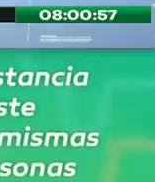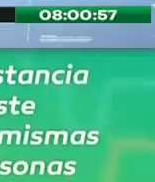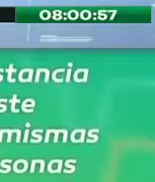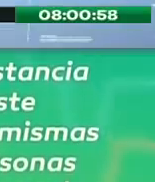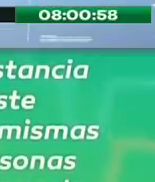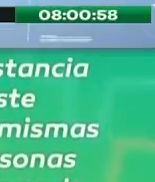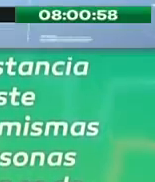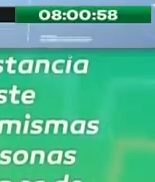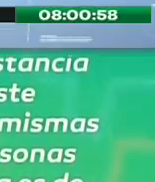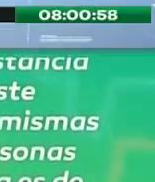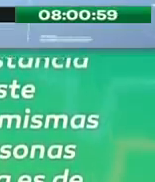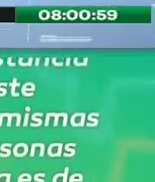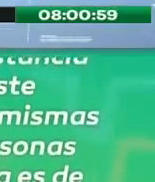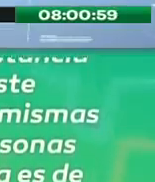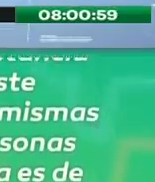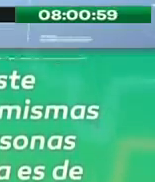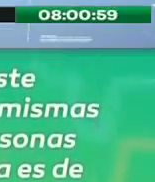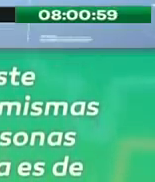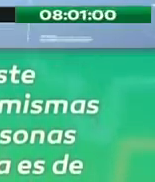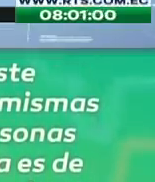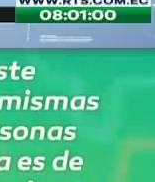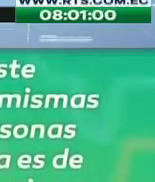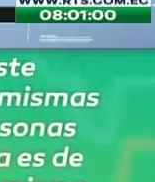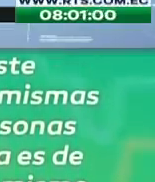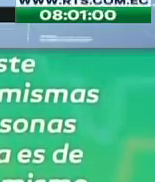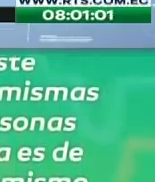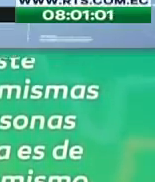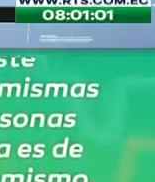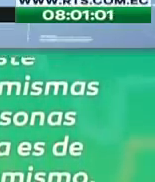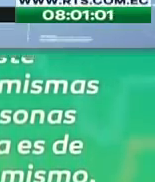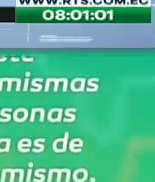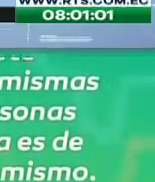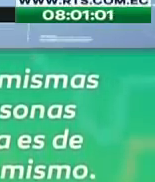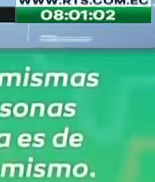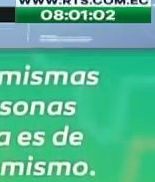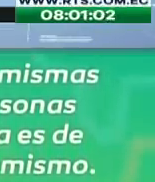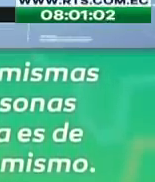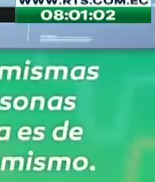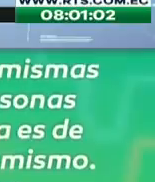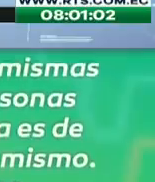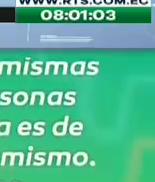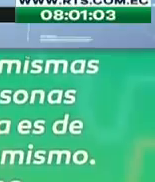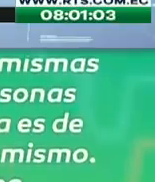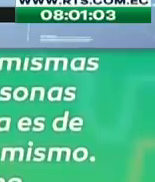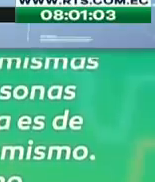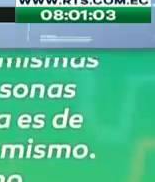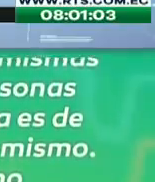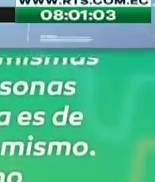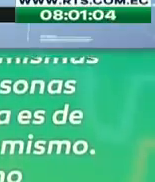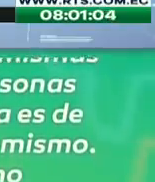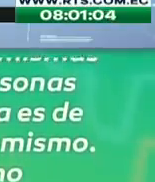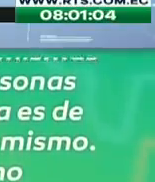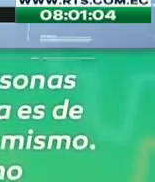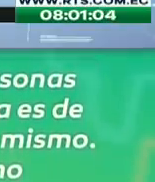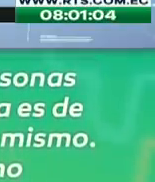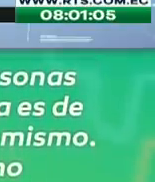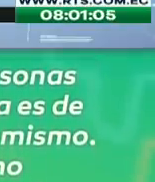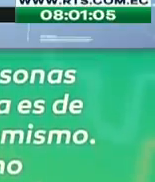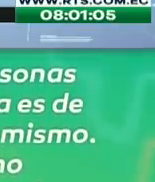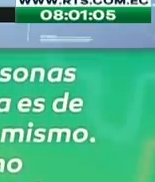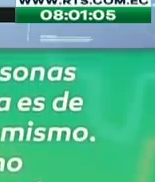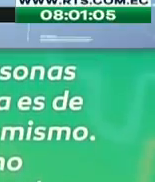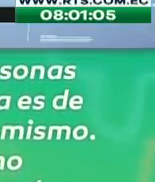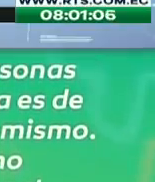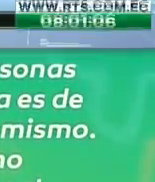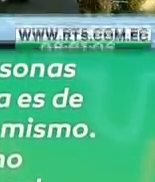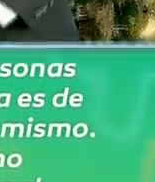vida? ¿Cómo está? ¿Feliz por el empate del Emelec o no? Creo que... 1-1 ayer. Un pequeño resbalón.